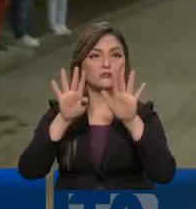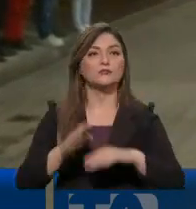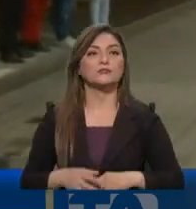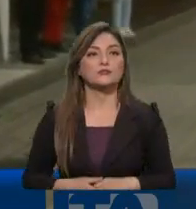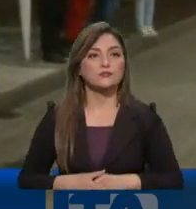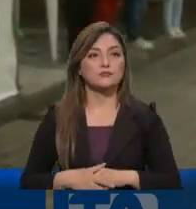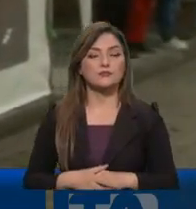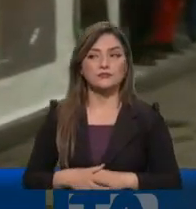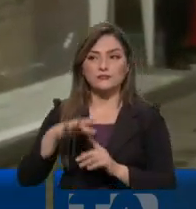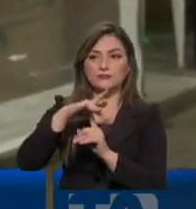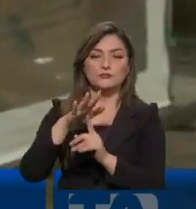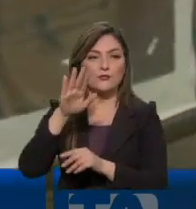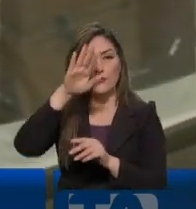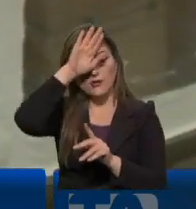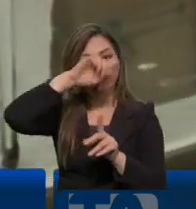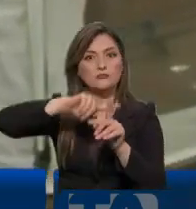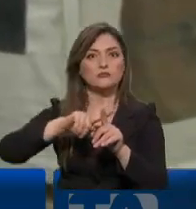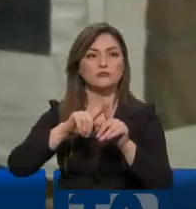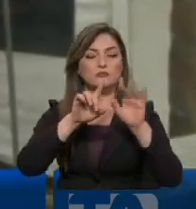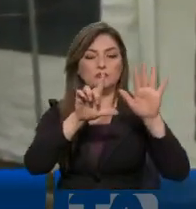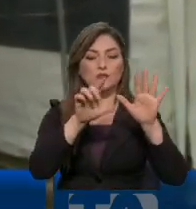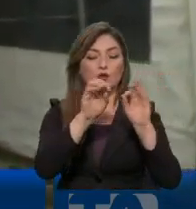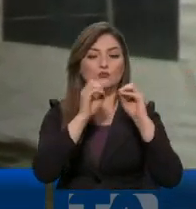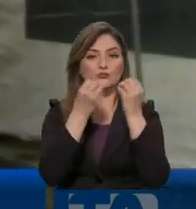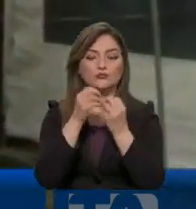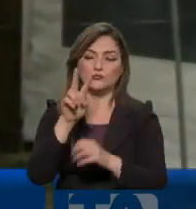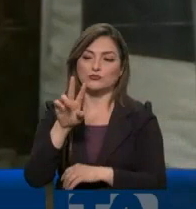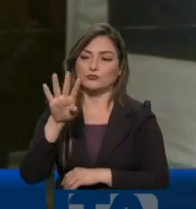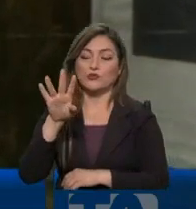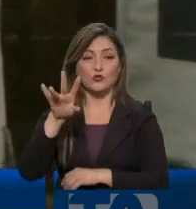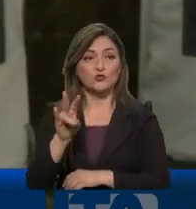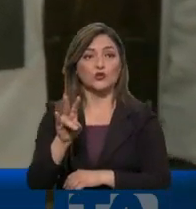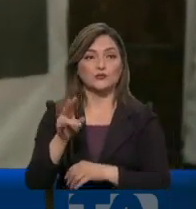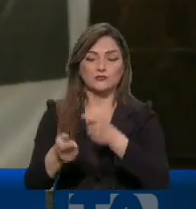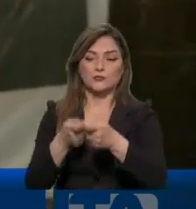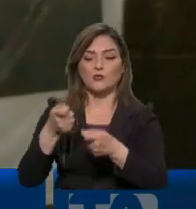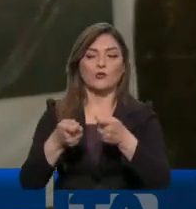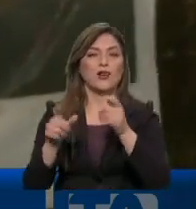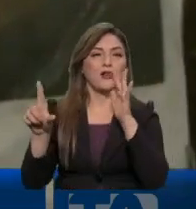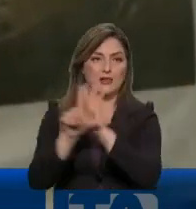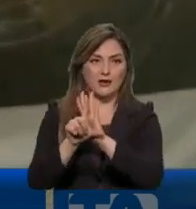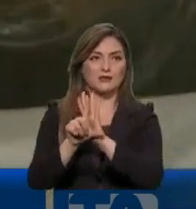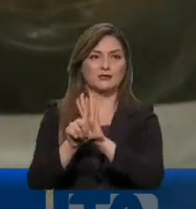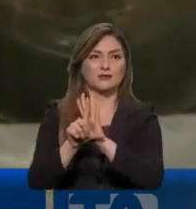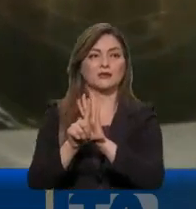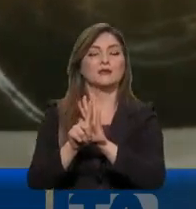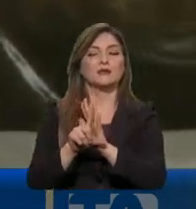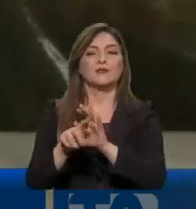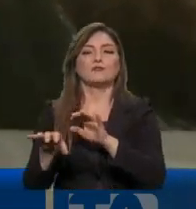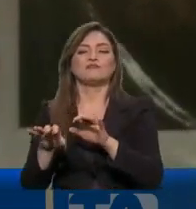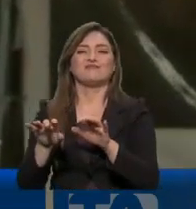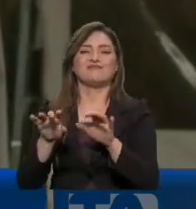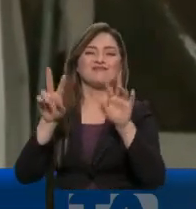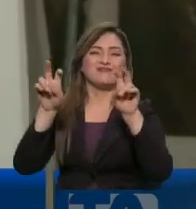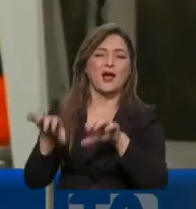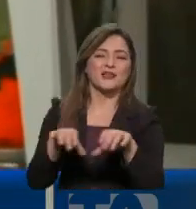bueno, en el Parque La Carolina existen 7 organizaciones y 247 comerciantes regularizados. Dado que estamos superando las actividades de mitigación de la